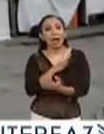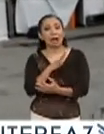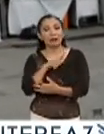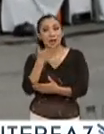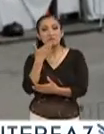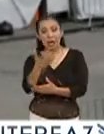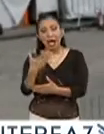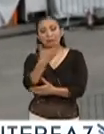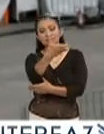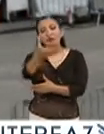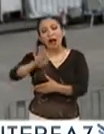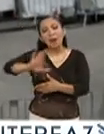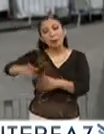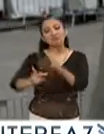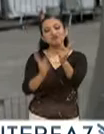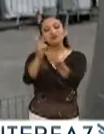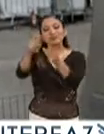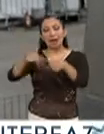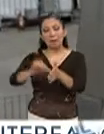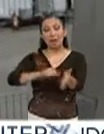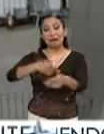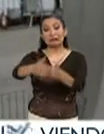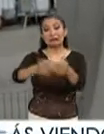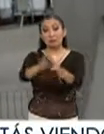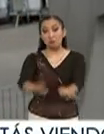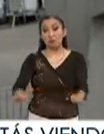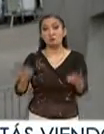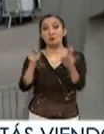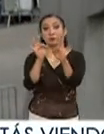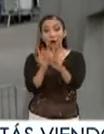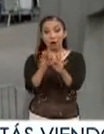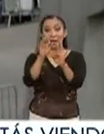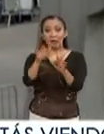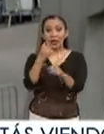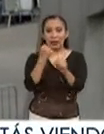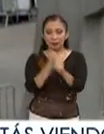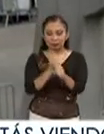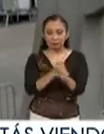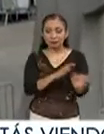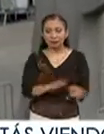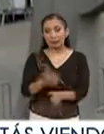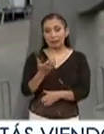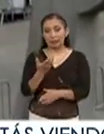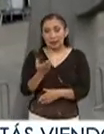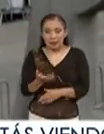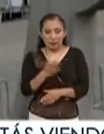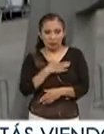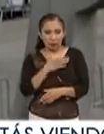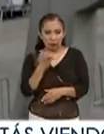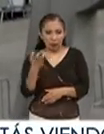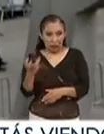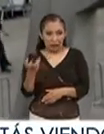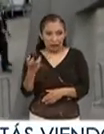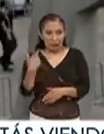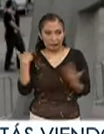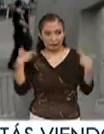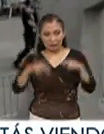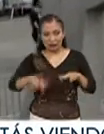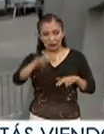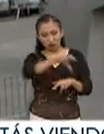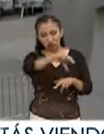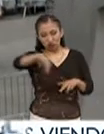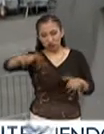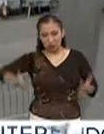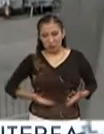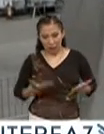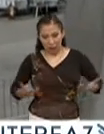una buena cosecha en estos meses importantes del año. Así que bueno, estas representaciones son